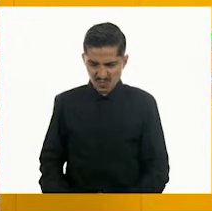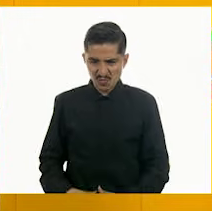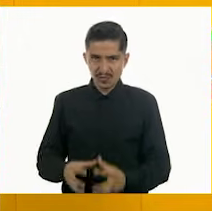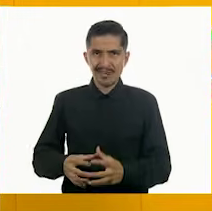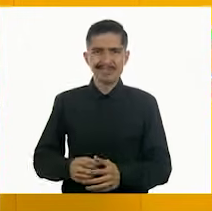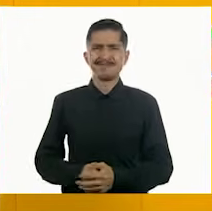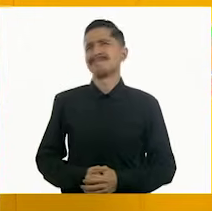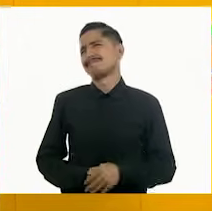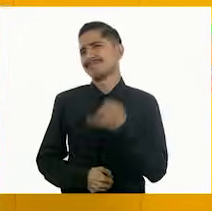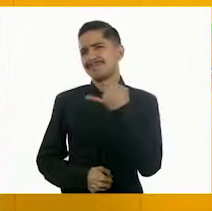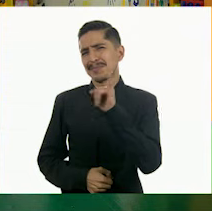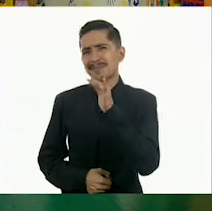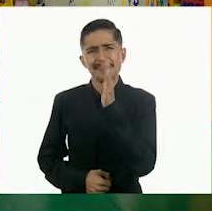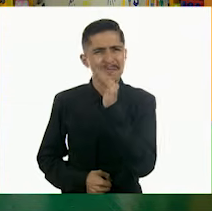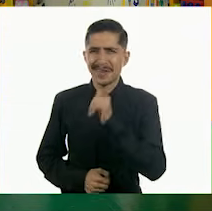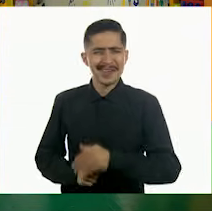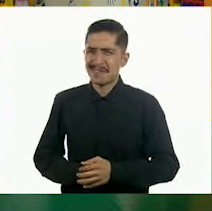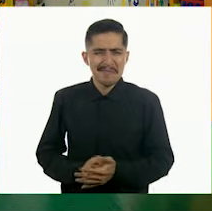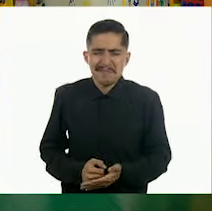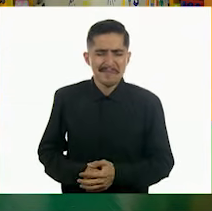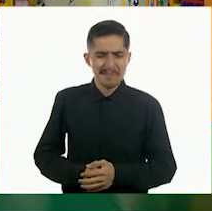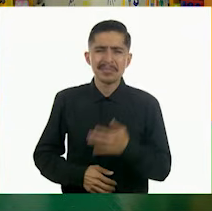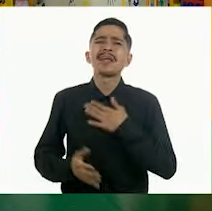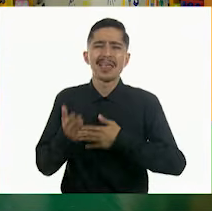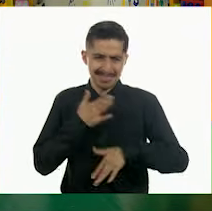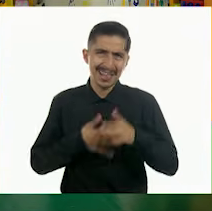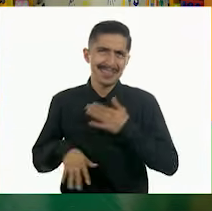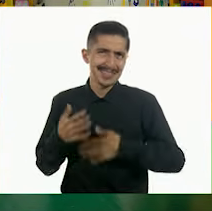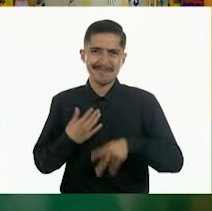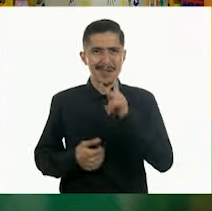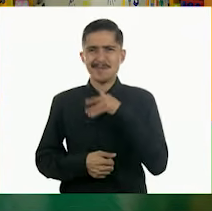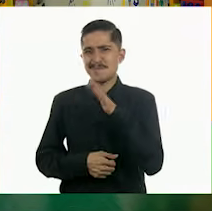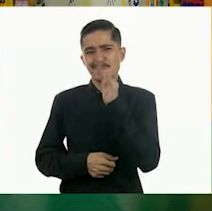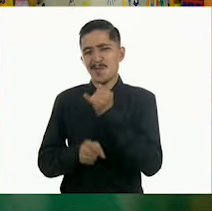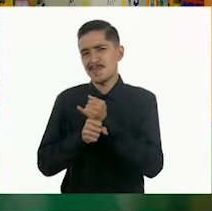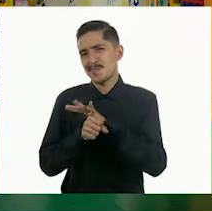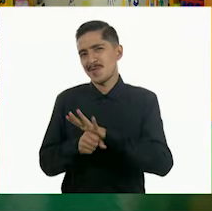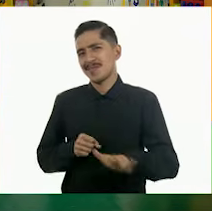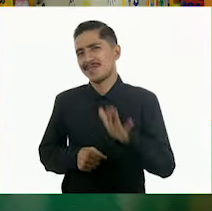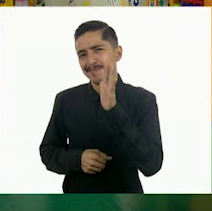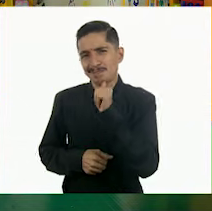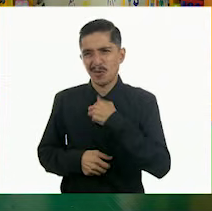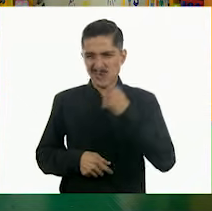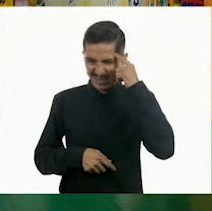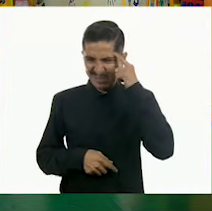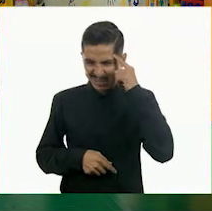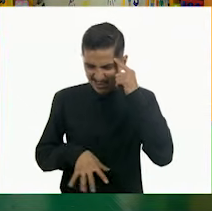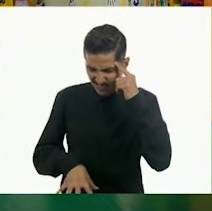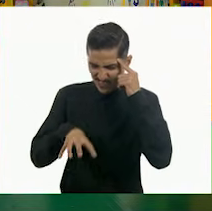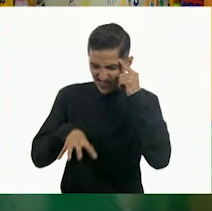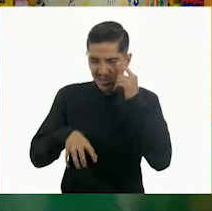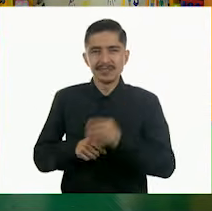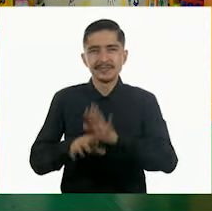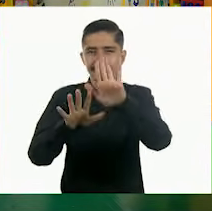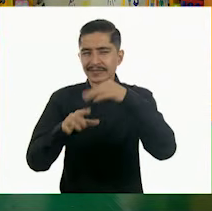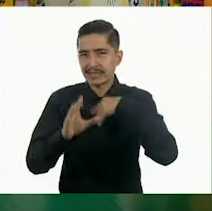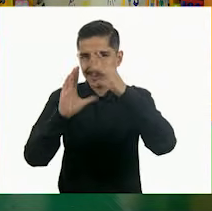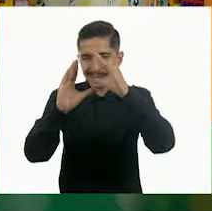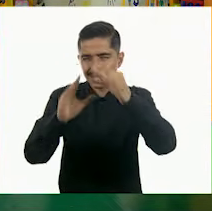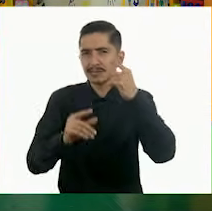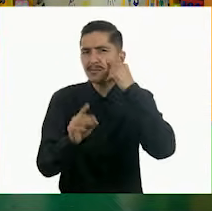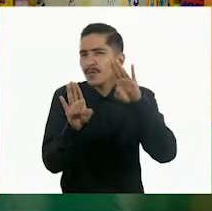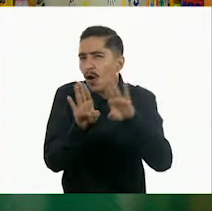No creo que se pueda. No, no puedo. Es cansado, pero además no puedo. No, es imposible. ¿Qué te parece si te enseño de alguna manera? A ver,